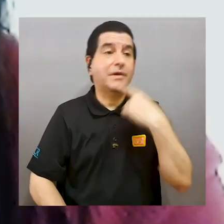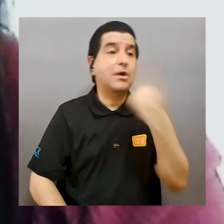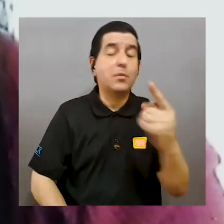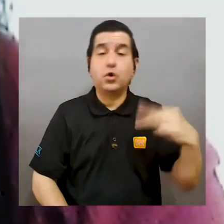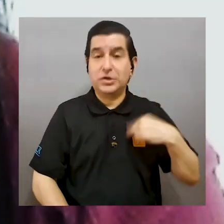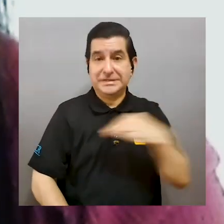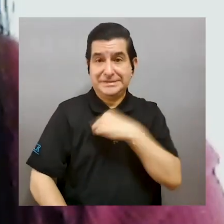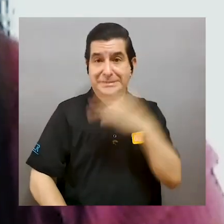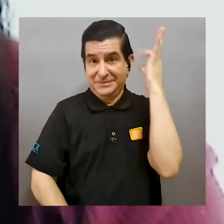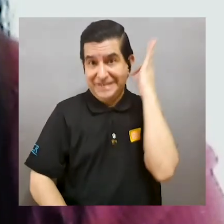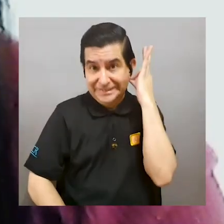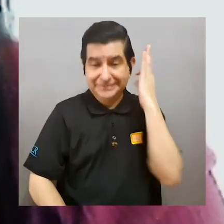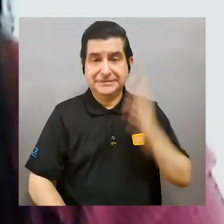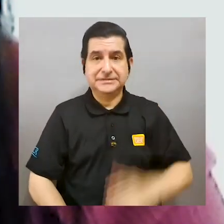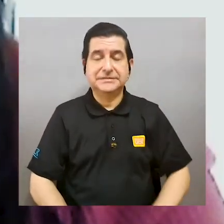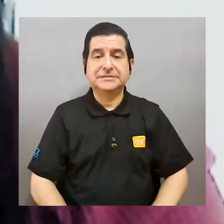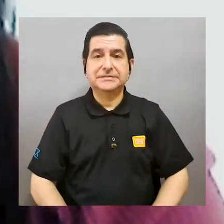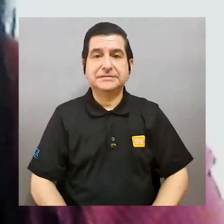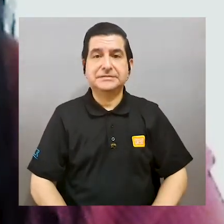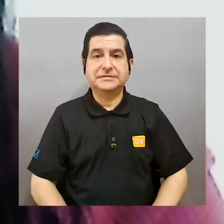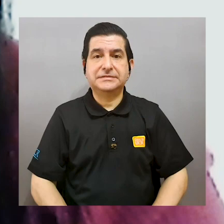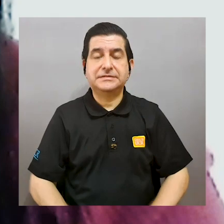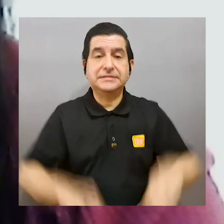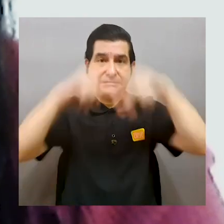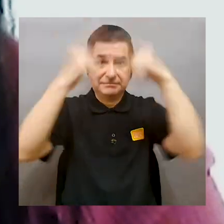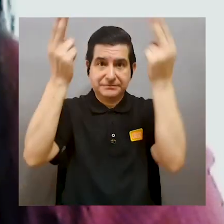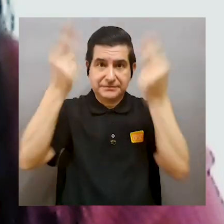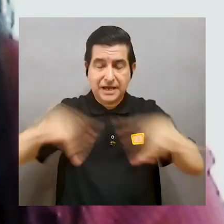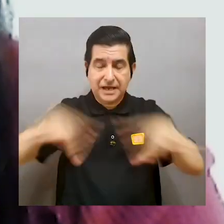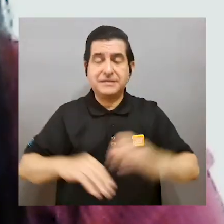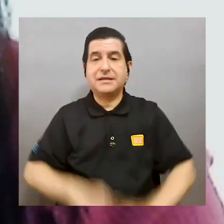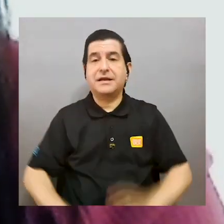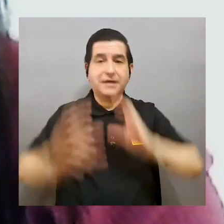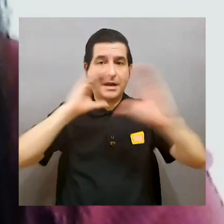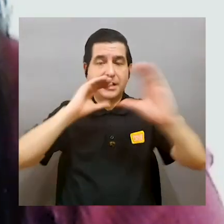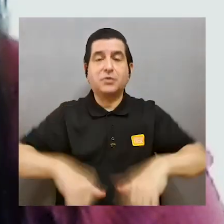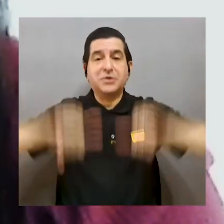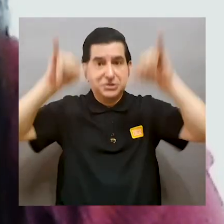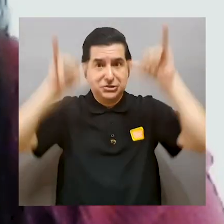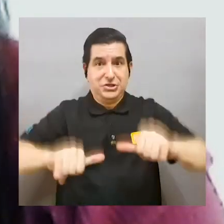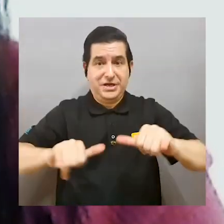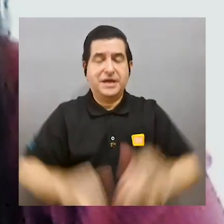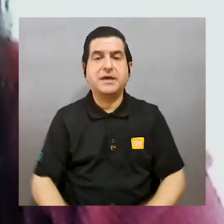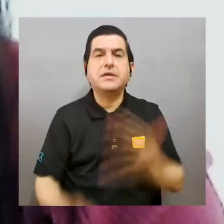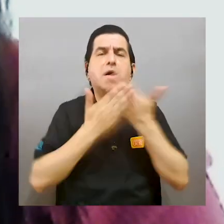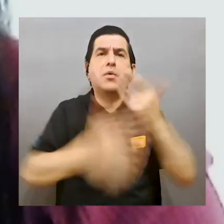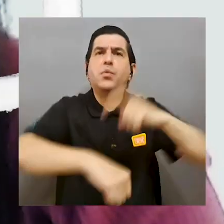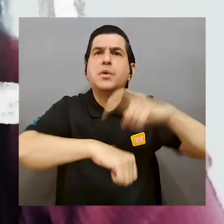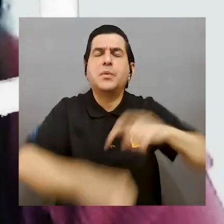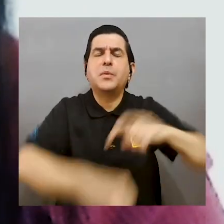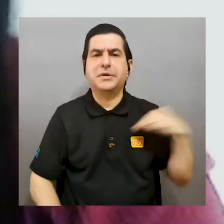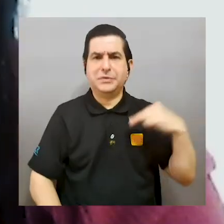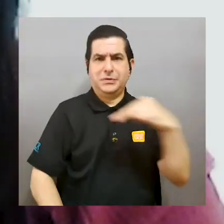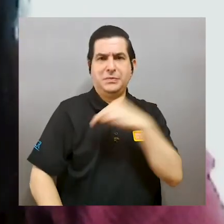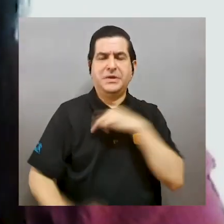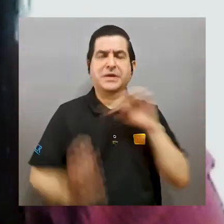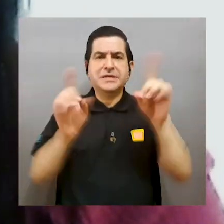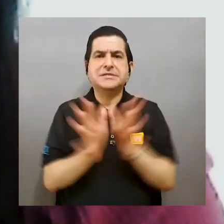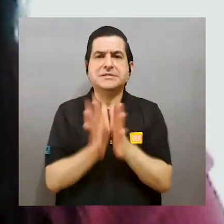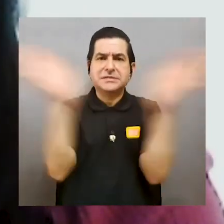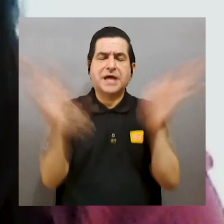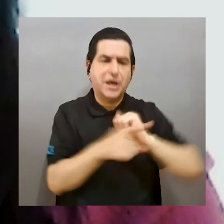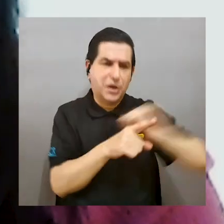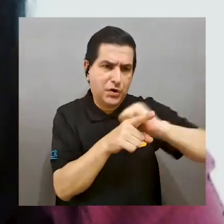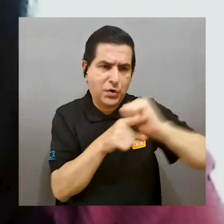Como dice la ministra, la virtualidad vino para quedarse. Entonces yo creo que es un buen tiempo para que también el Ministerio de Educación